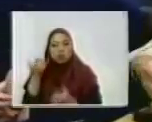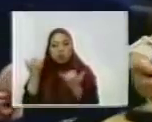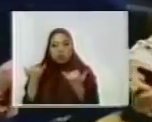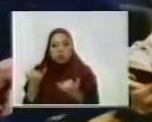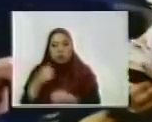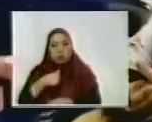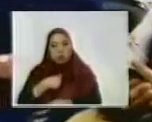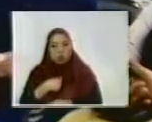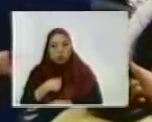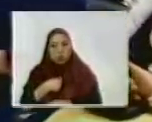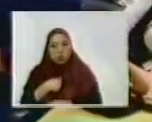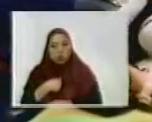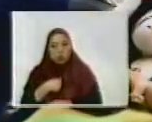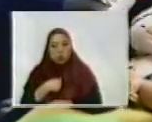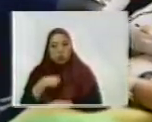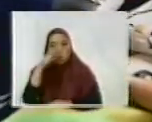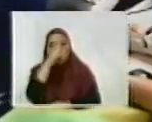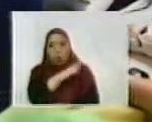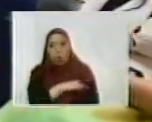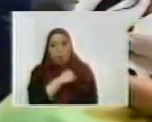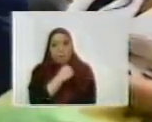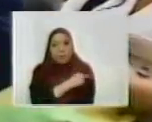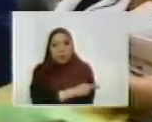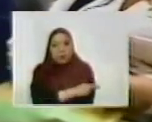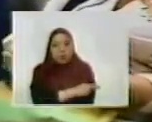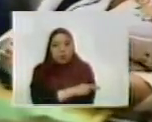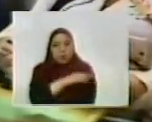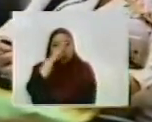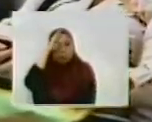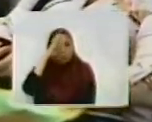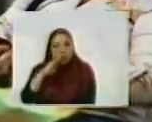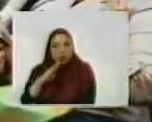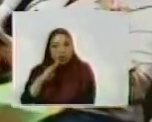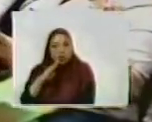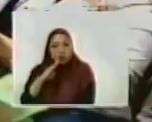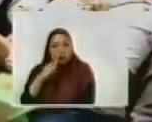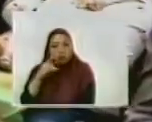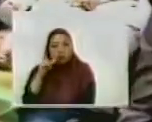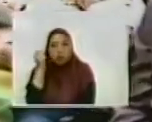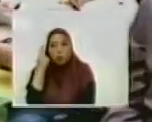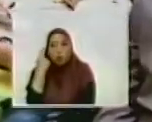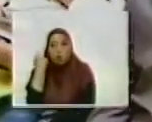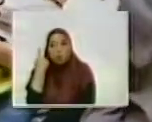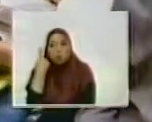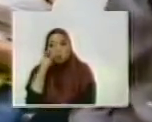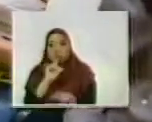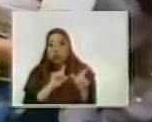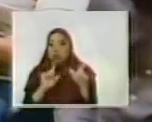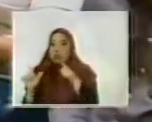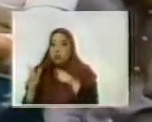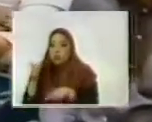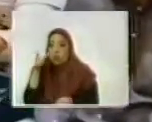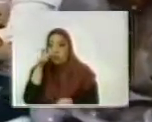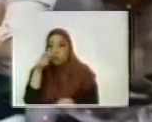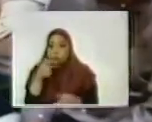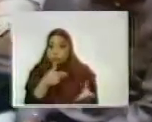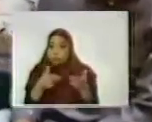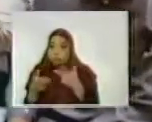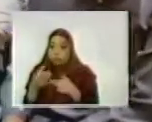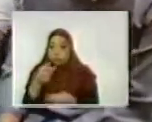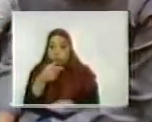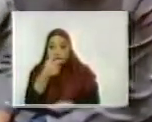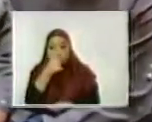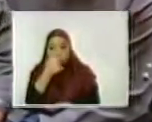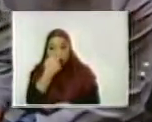yo en el hospital militar, allá en el piso 11, estaba allí que lo fui a visitar,